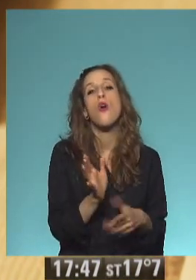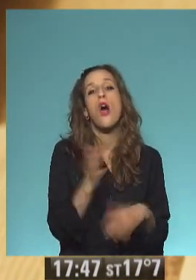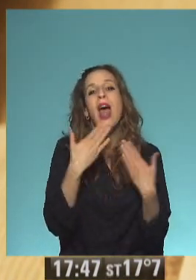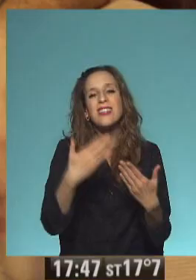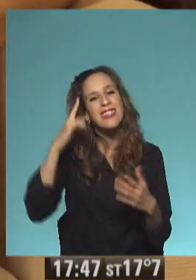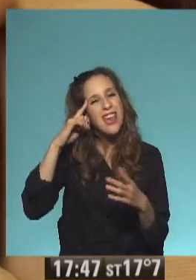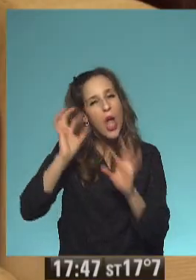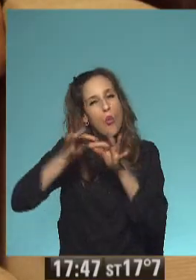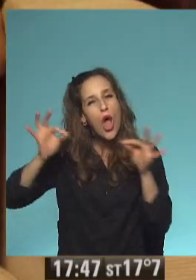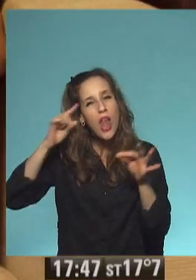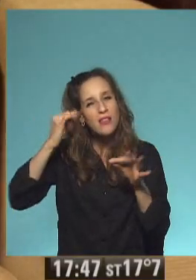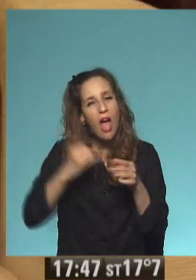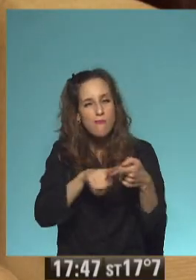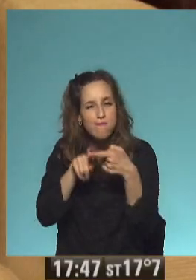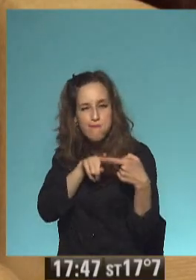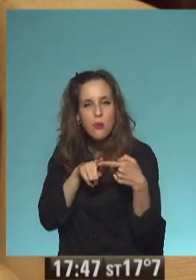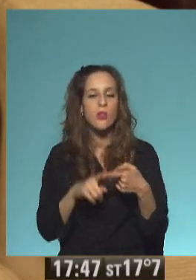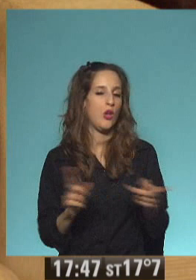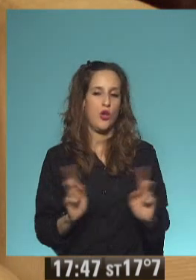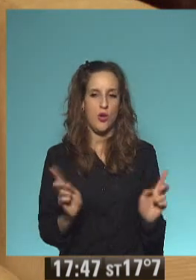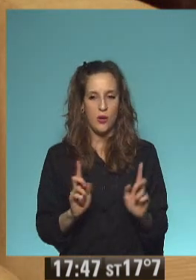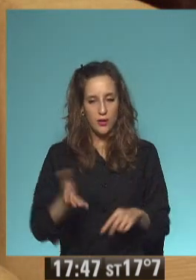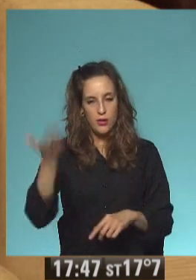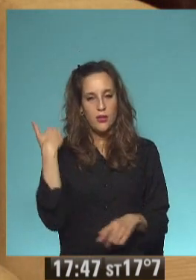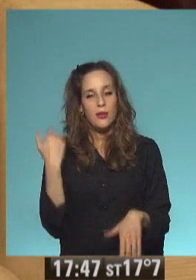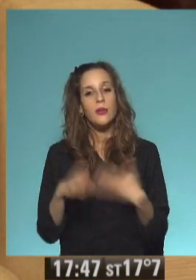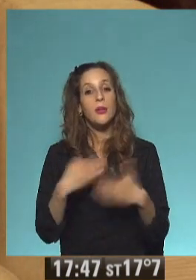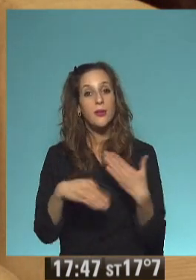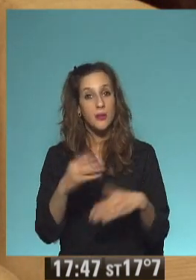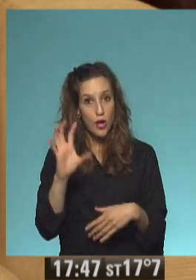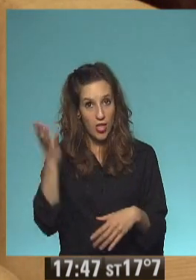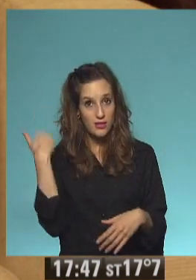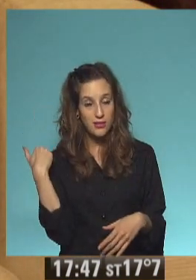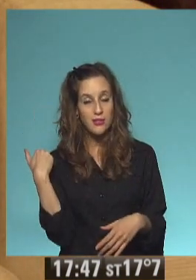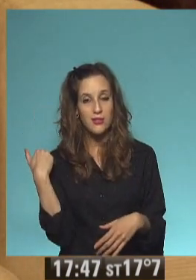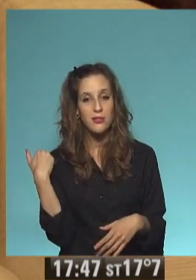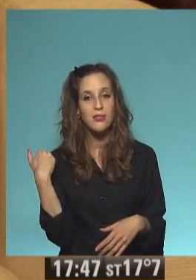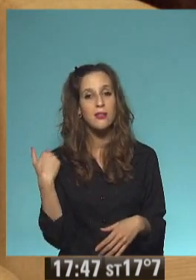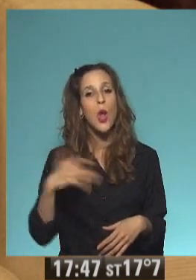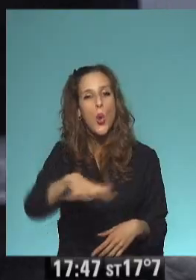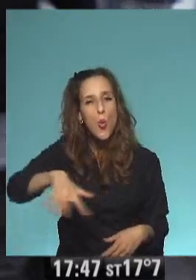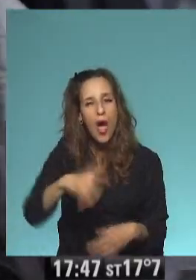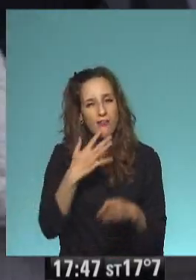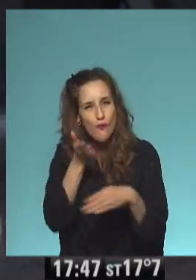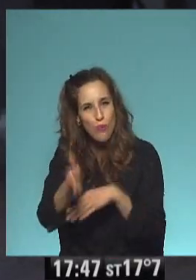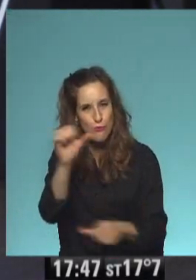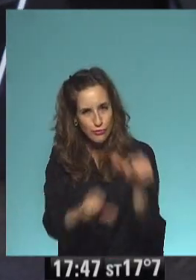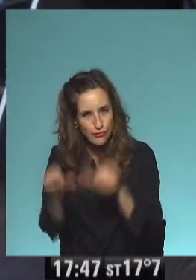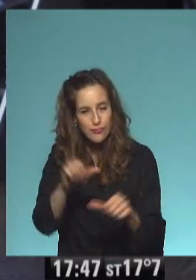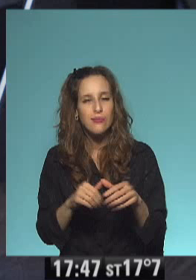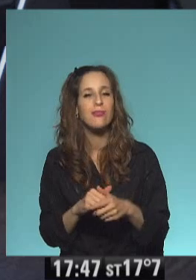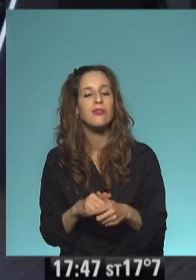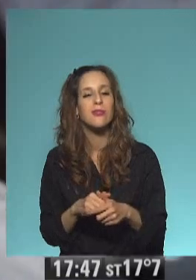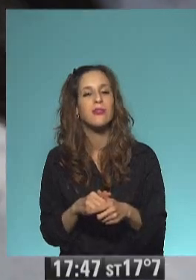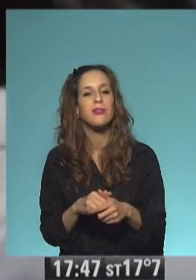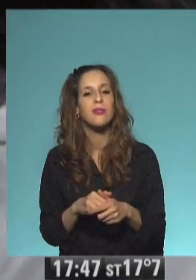mandan mensajes? No tan así. ¿Te acuerdas del juego Vamos por Partes del Centro Cultural de la Ciencia? Vamos por partes. ¿Qué hay que